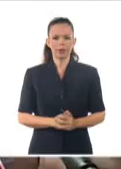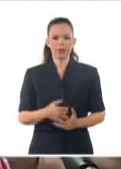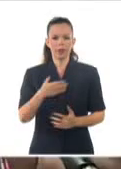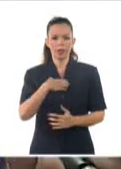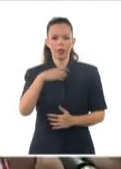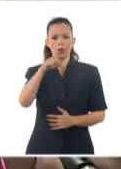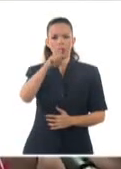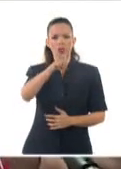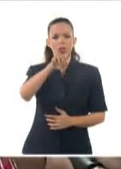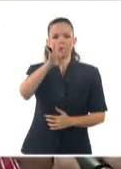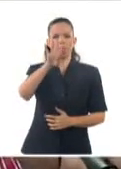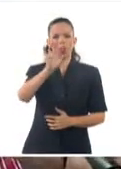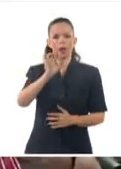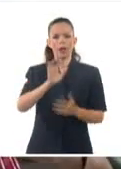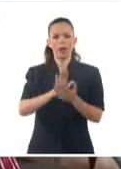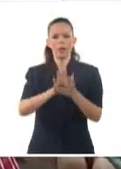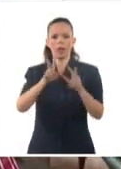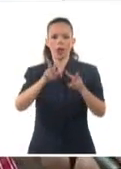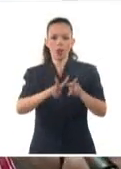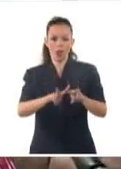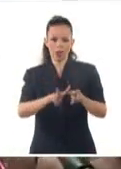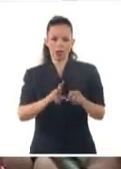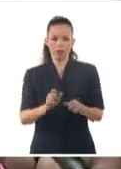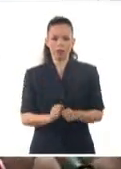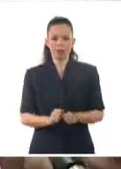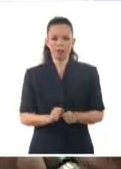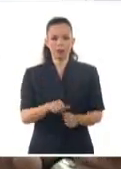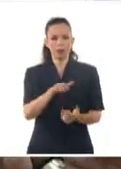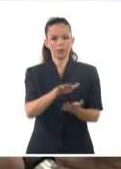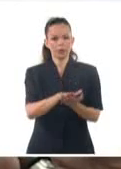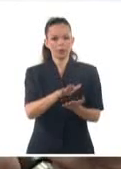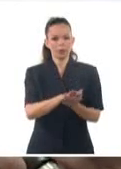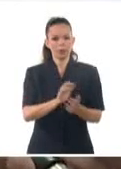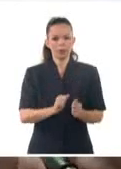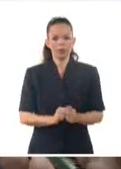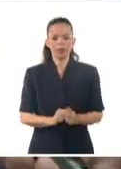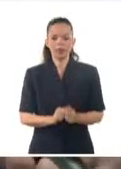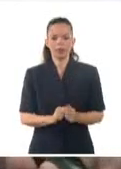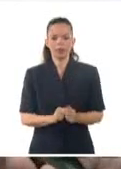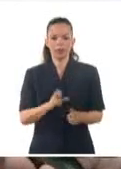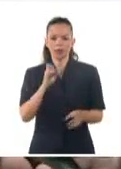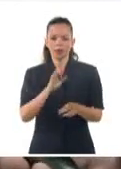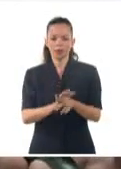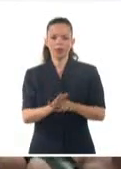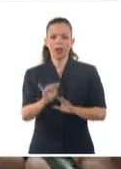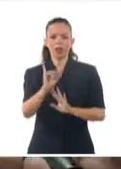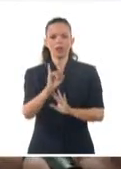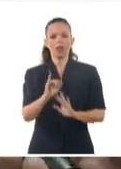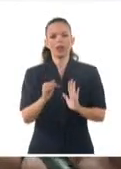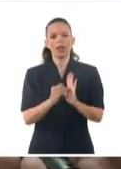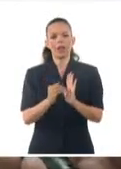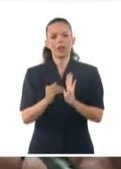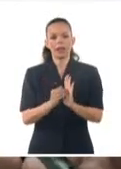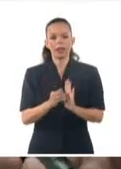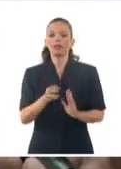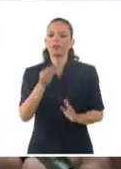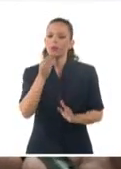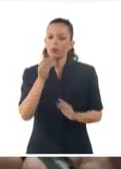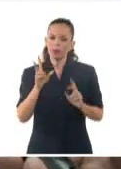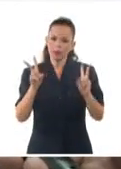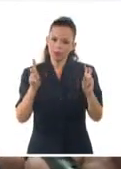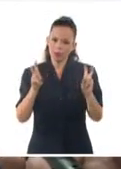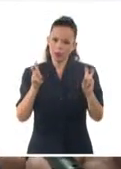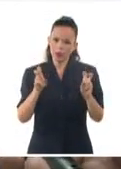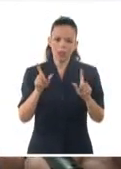140 megawatts, lo que tenemos previsto de afectación en el horario máxima demanda. Eso también estamos estimando que no debe superar